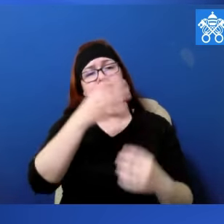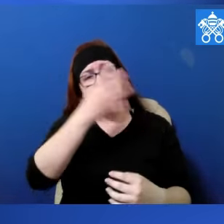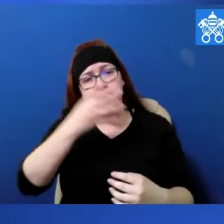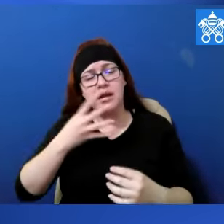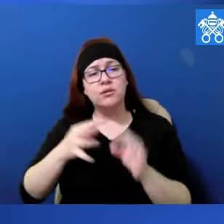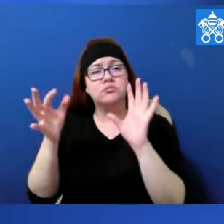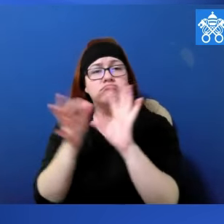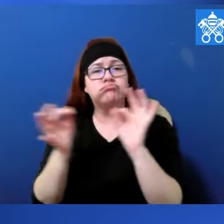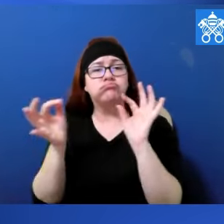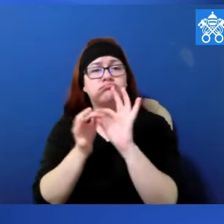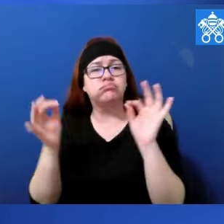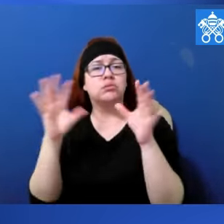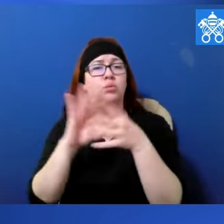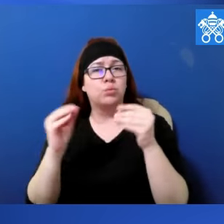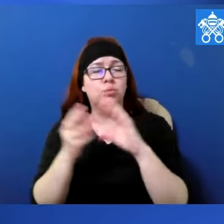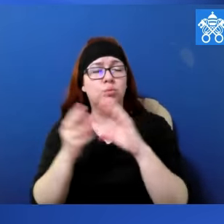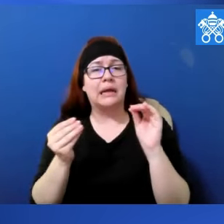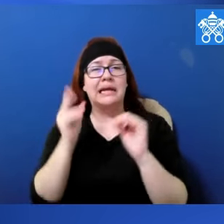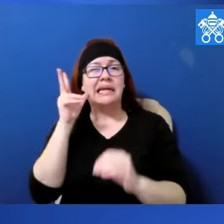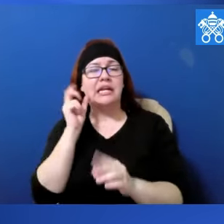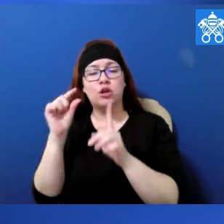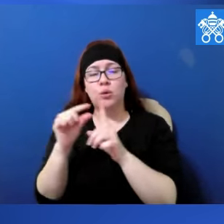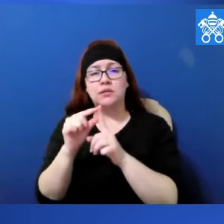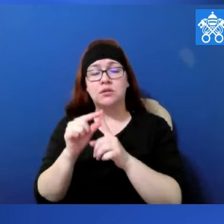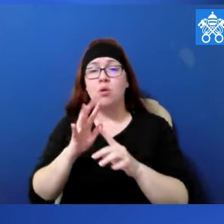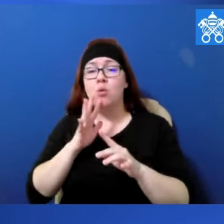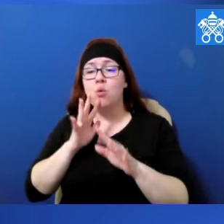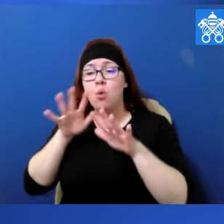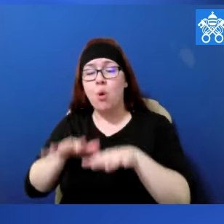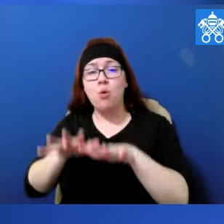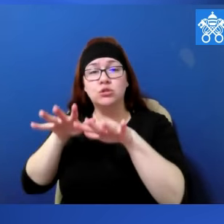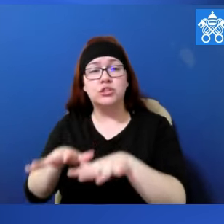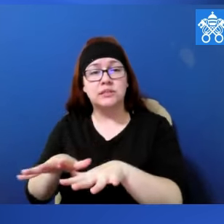repiten con frecuencia la palabra mar y desierto.